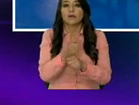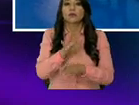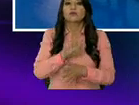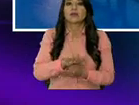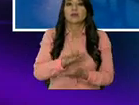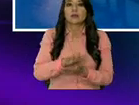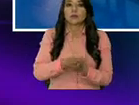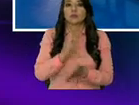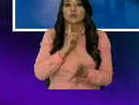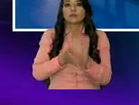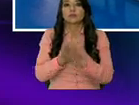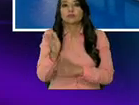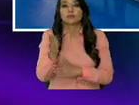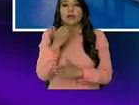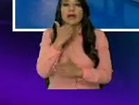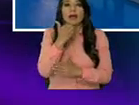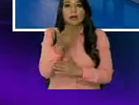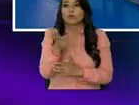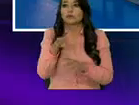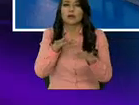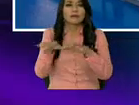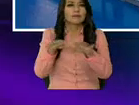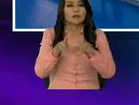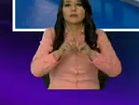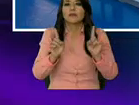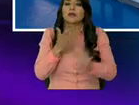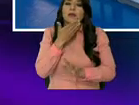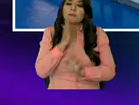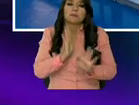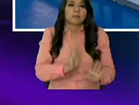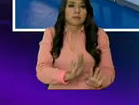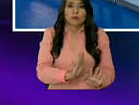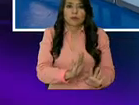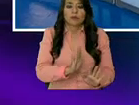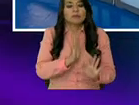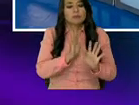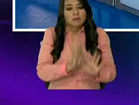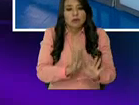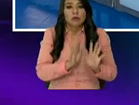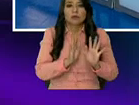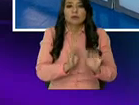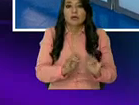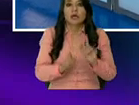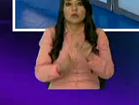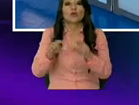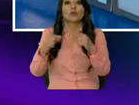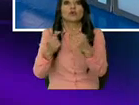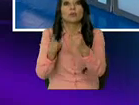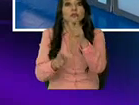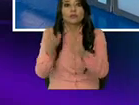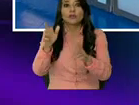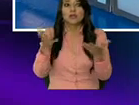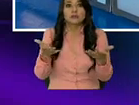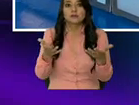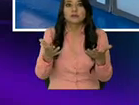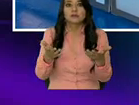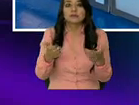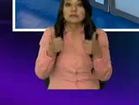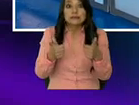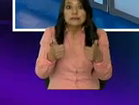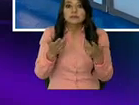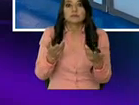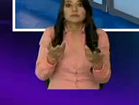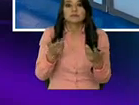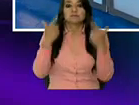usted está yendo o tiene que salir a realizar diferentes acciones en la ciudad de Quito, tome en cuenta que hay grupos también de gente que no está muy bien